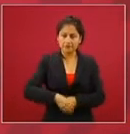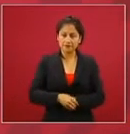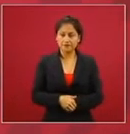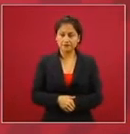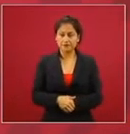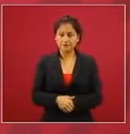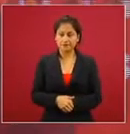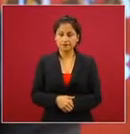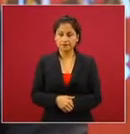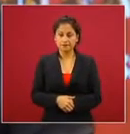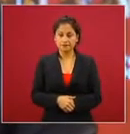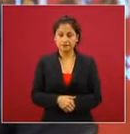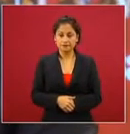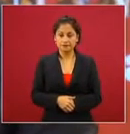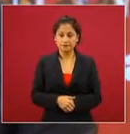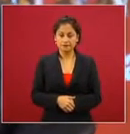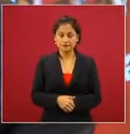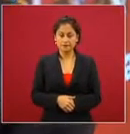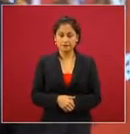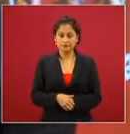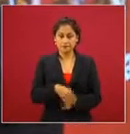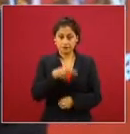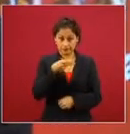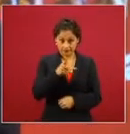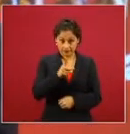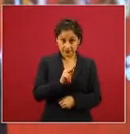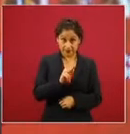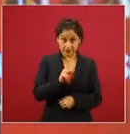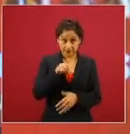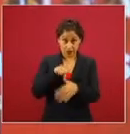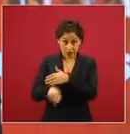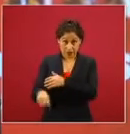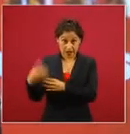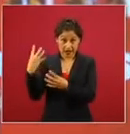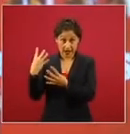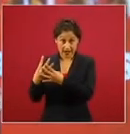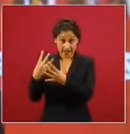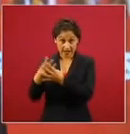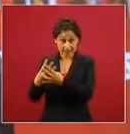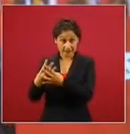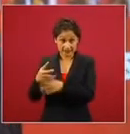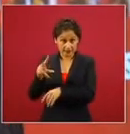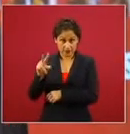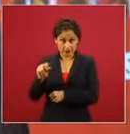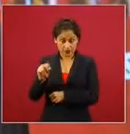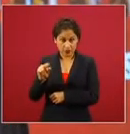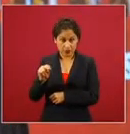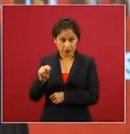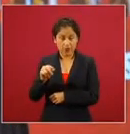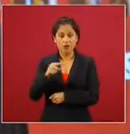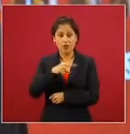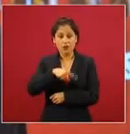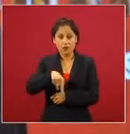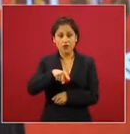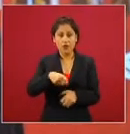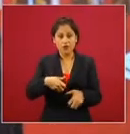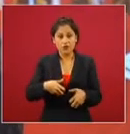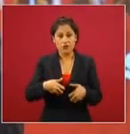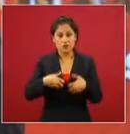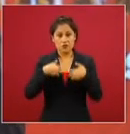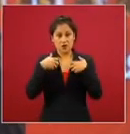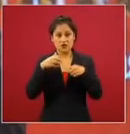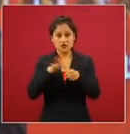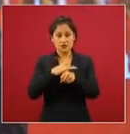y no necesariamente están en la cárcel, sino están molestos porque estaban colmados de